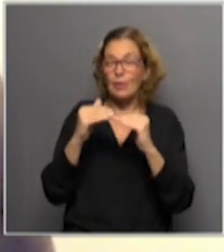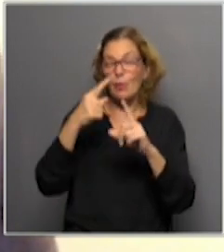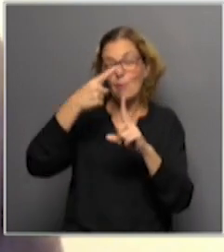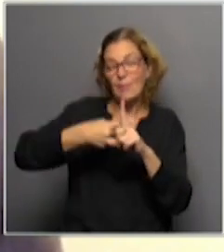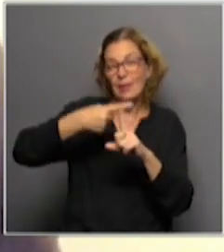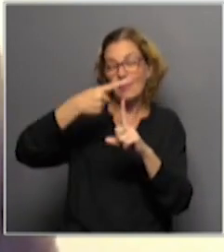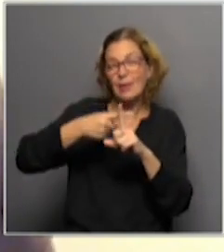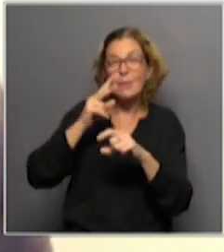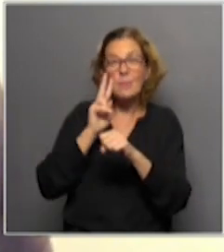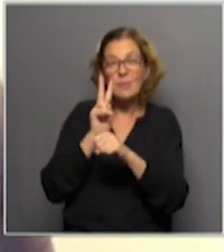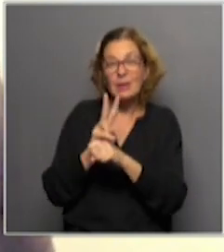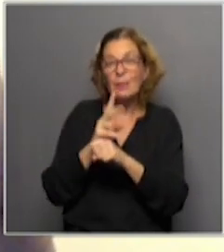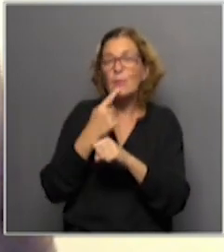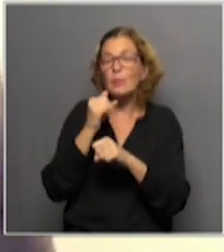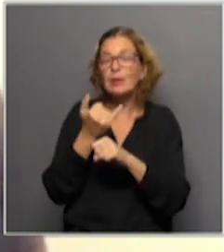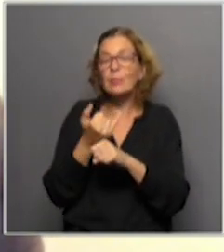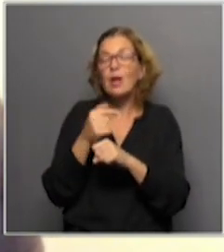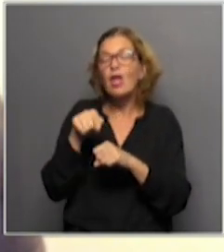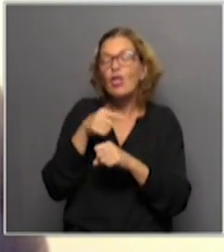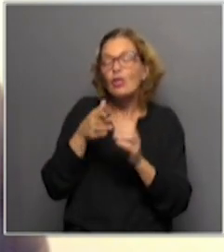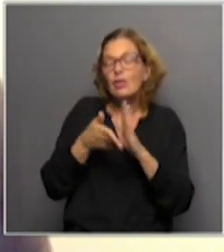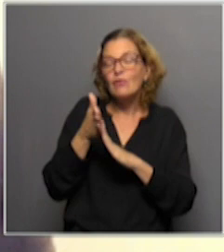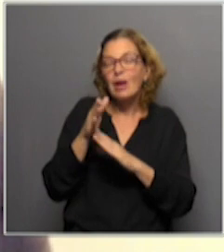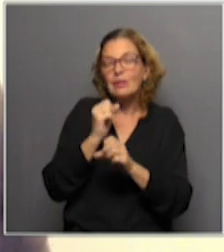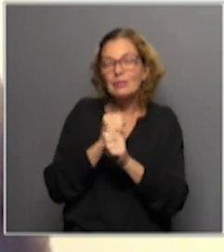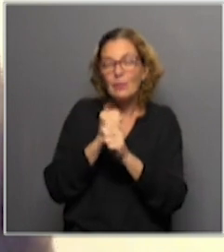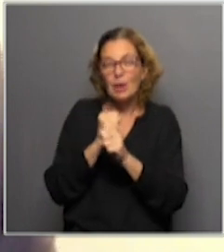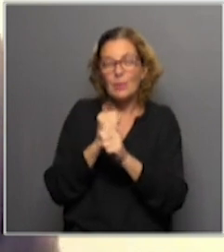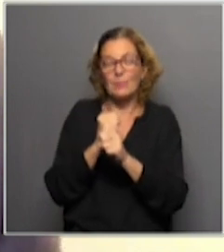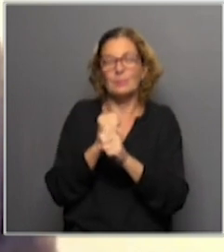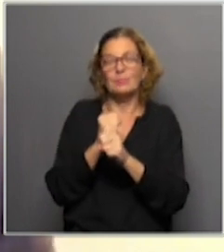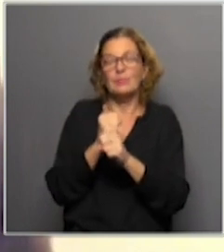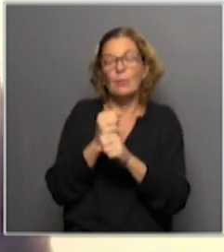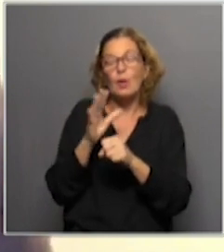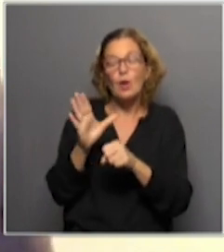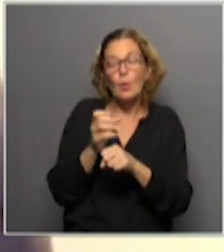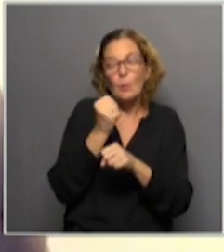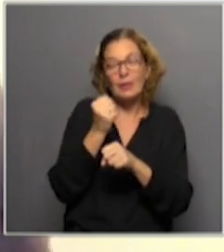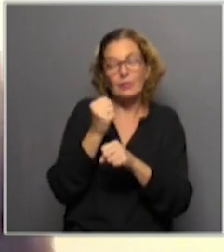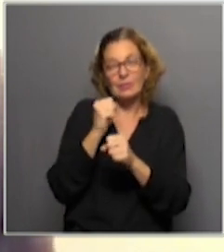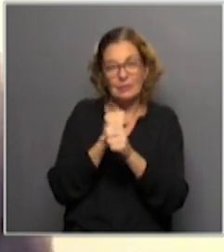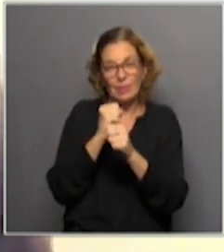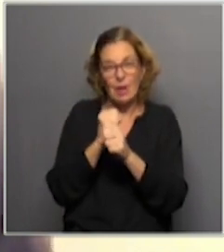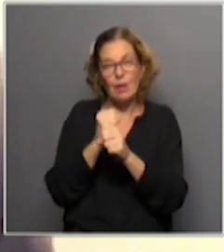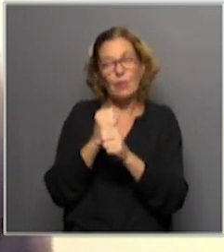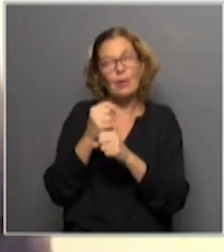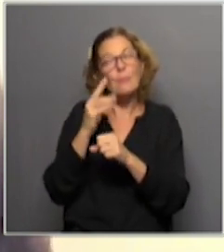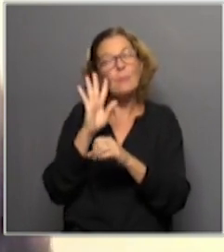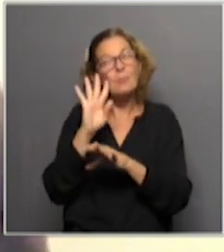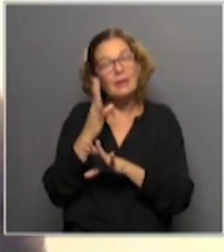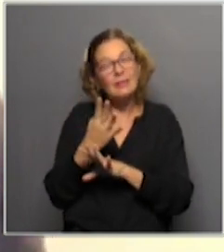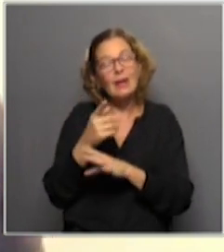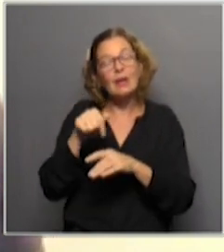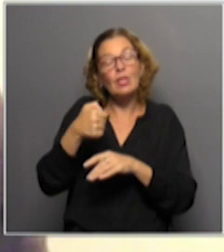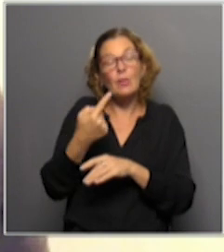mensual y miramos un poco más la tendencia para ver hacia dónde va, lo que tenemos es que la recuperación del empleo que se venía insinuando después de lo